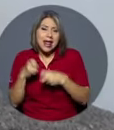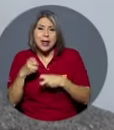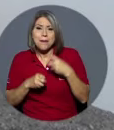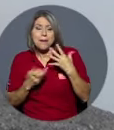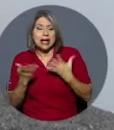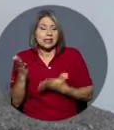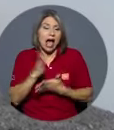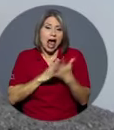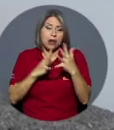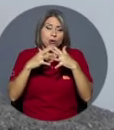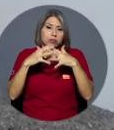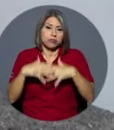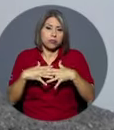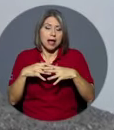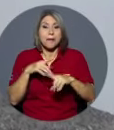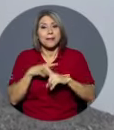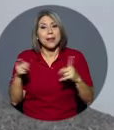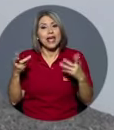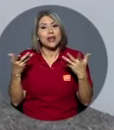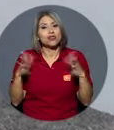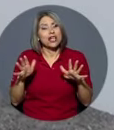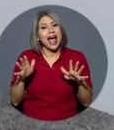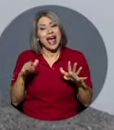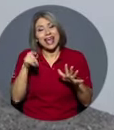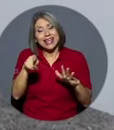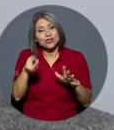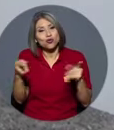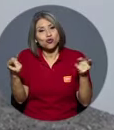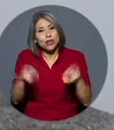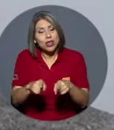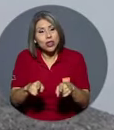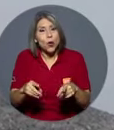un sismo, etcétera, pero que ya son más por